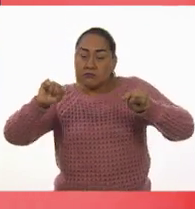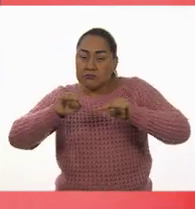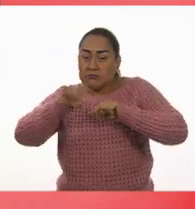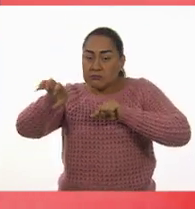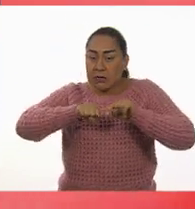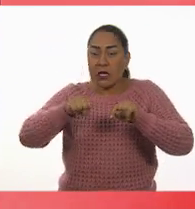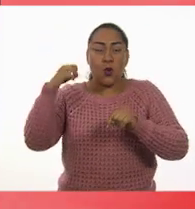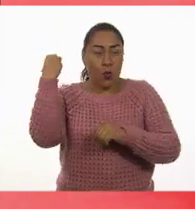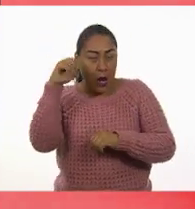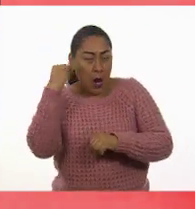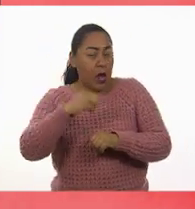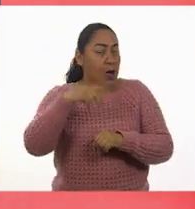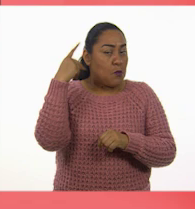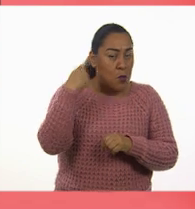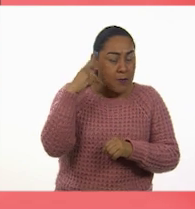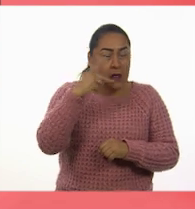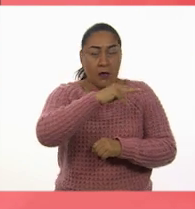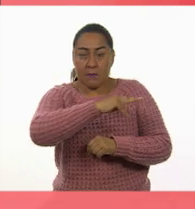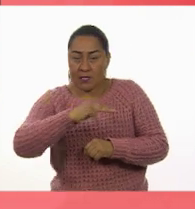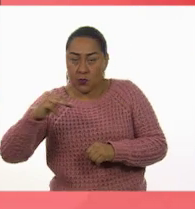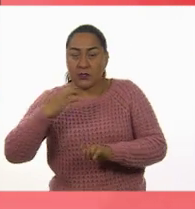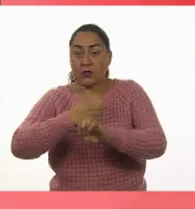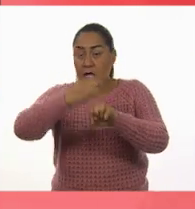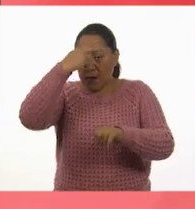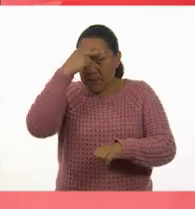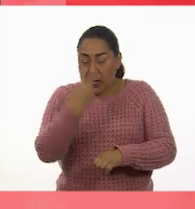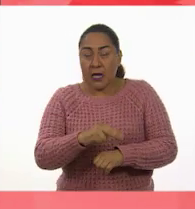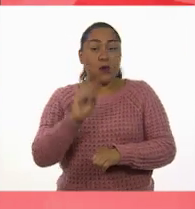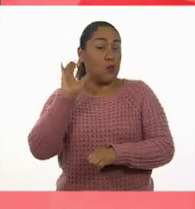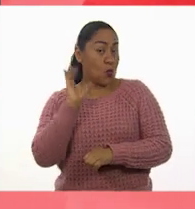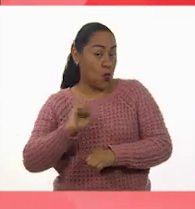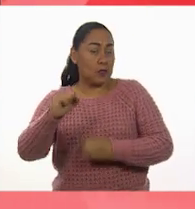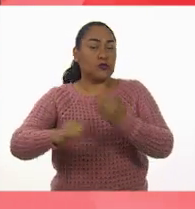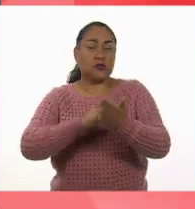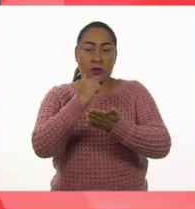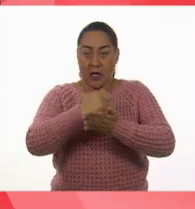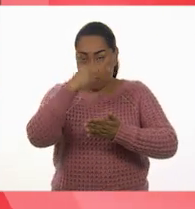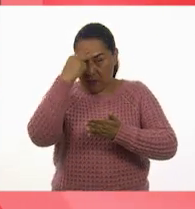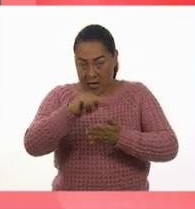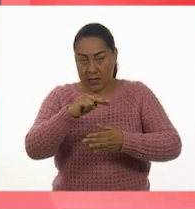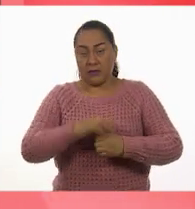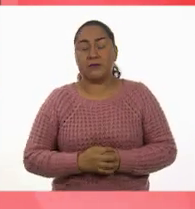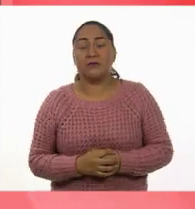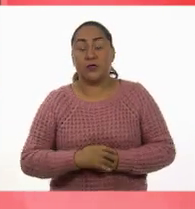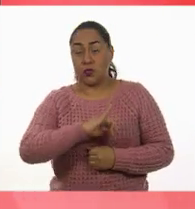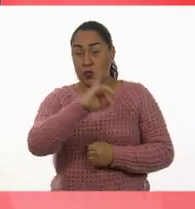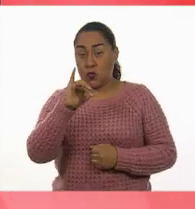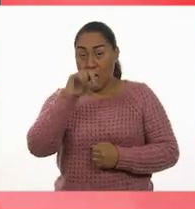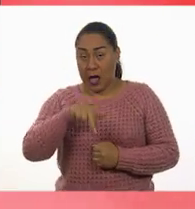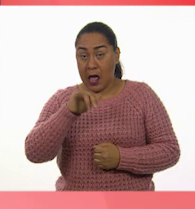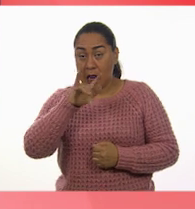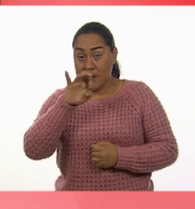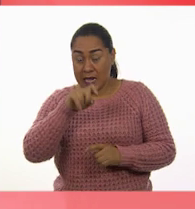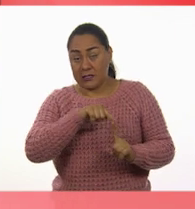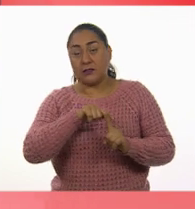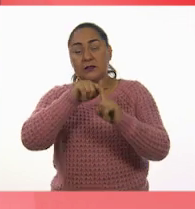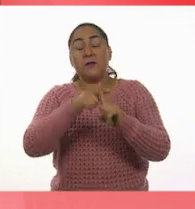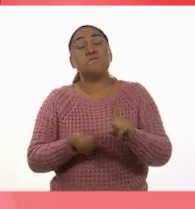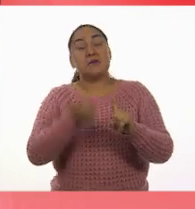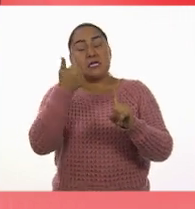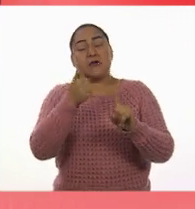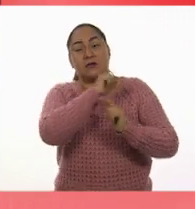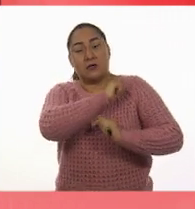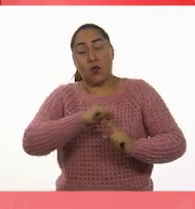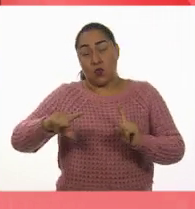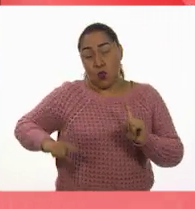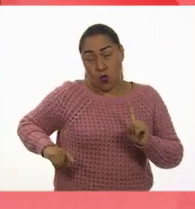Oaxaca, Puebla, Michoacán, Estado de México, Morelos y Ciudad de México. Juan Álvarez se convirtió en el primer